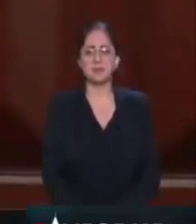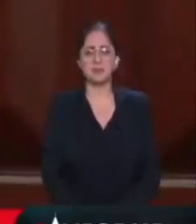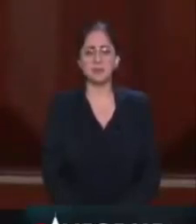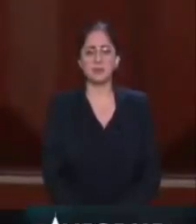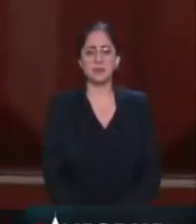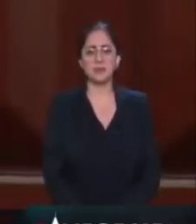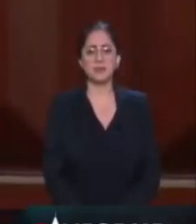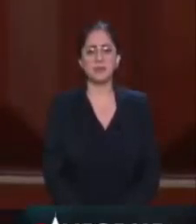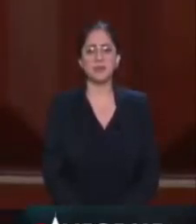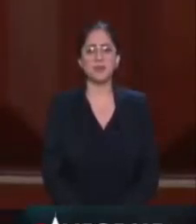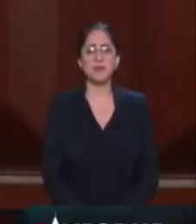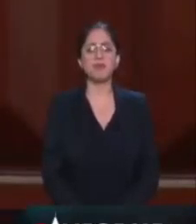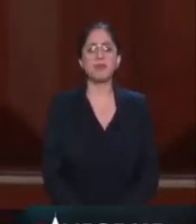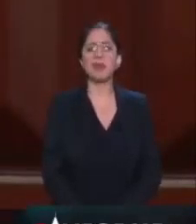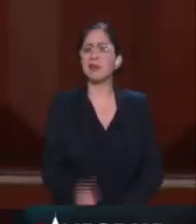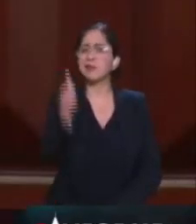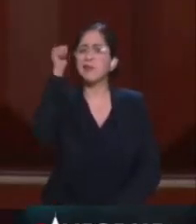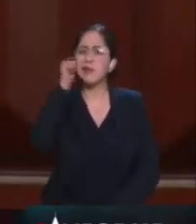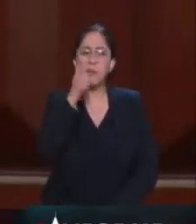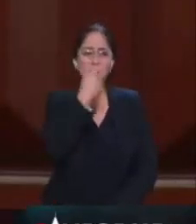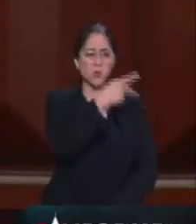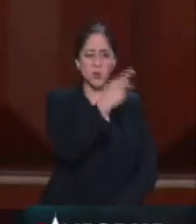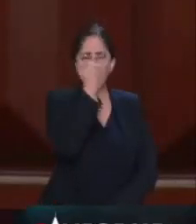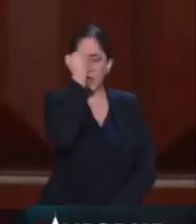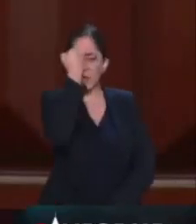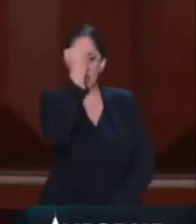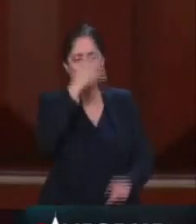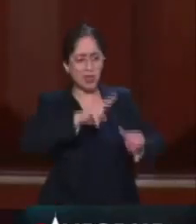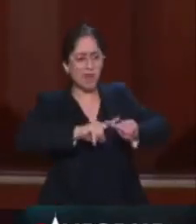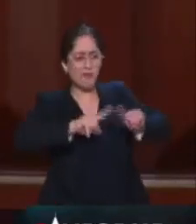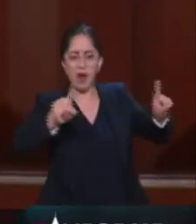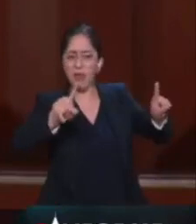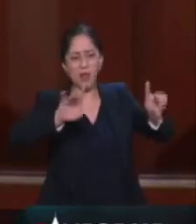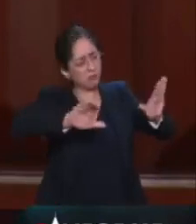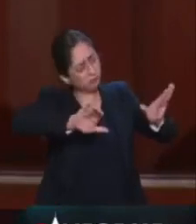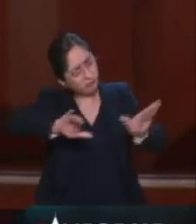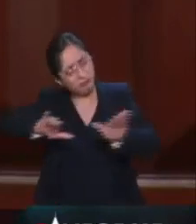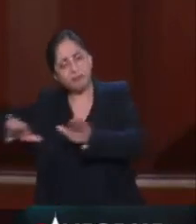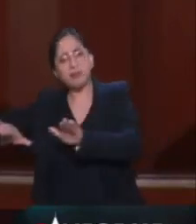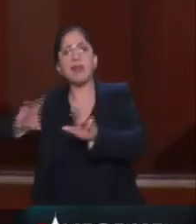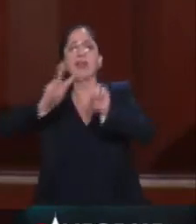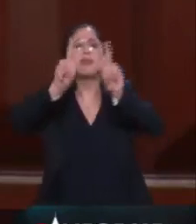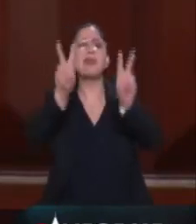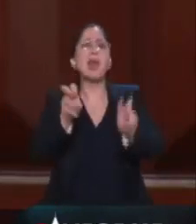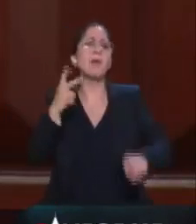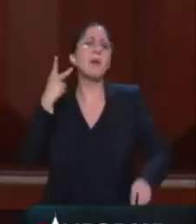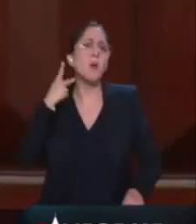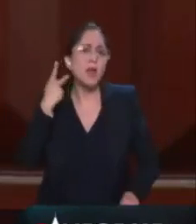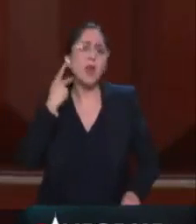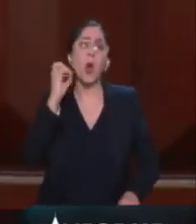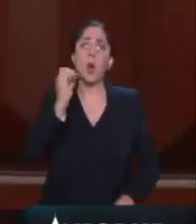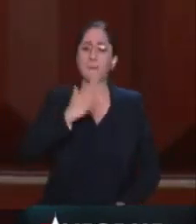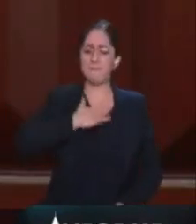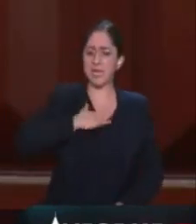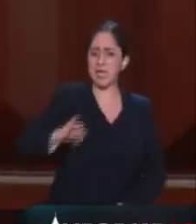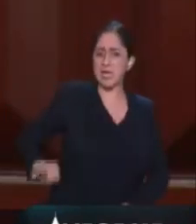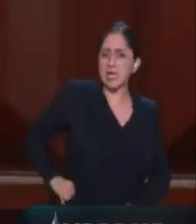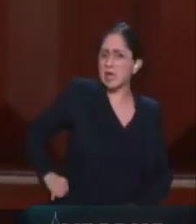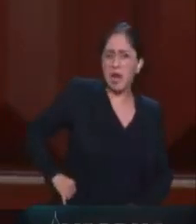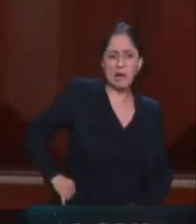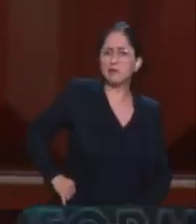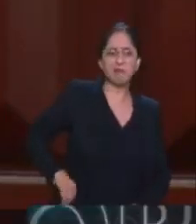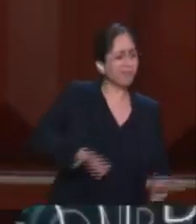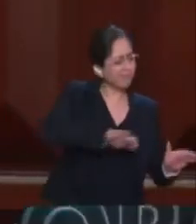Debemos dejar de lado las diferencias ideológicas, las posiciones políticas e intereses personales para